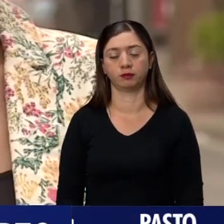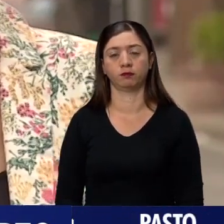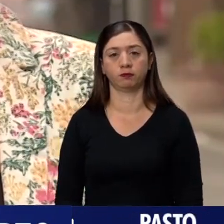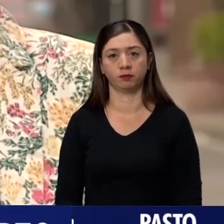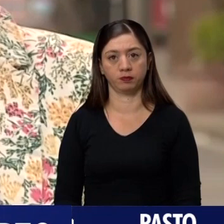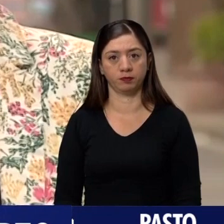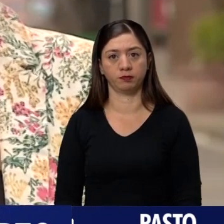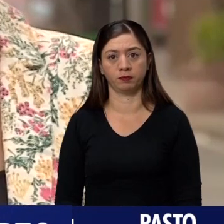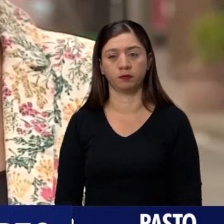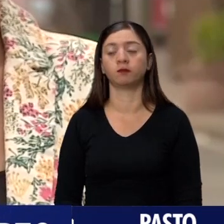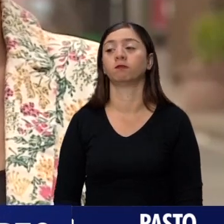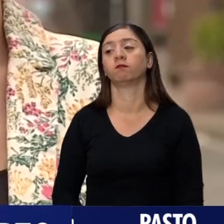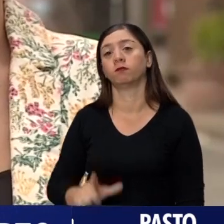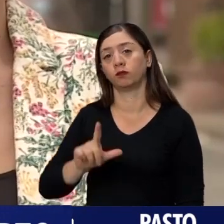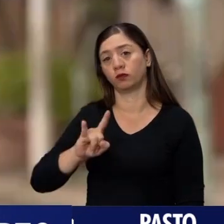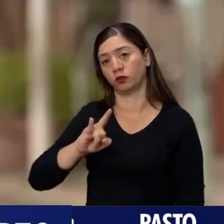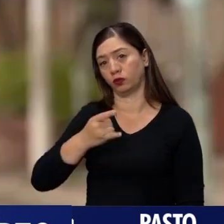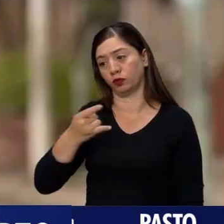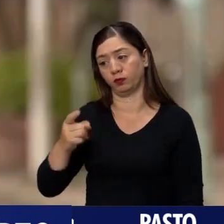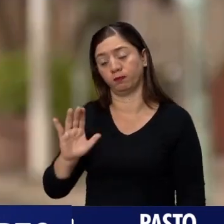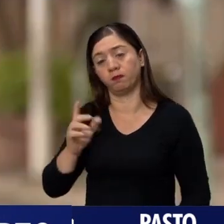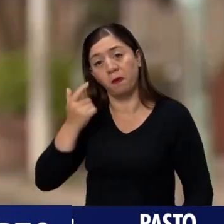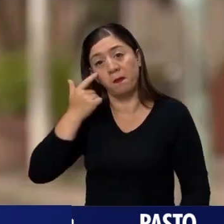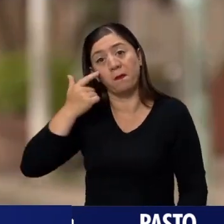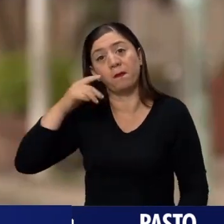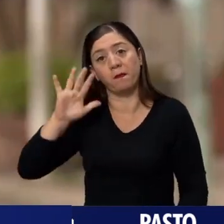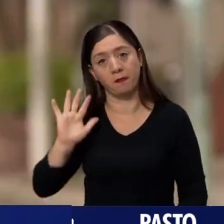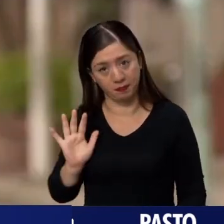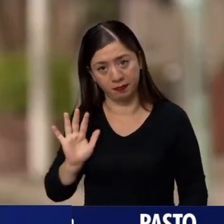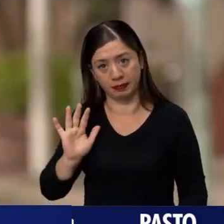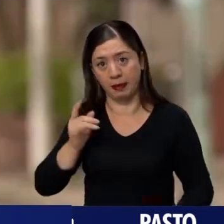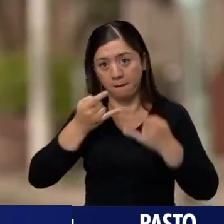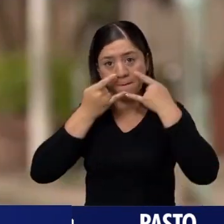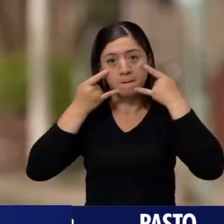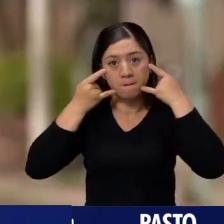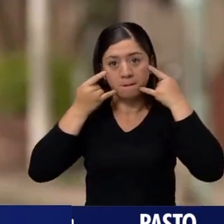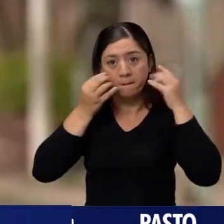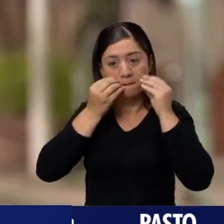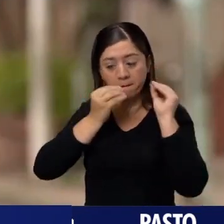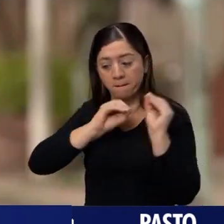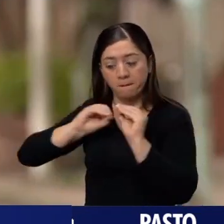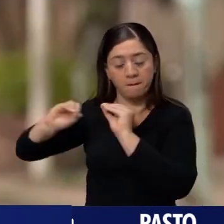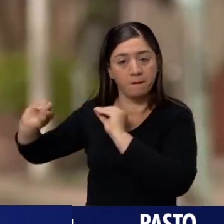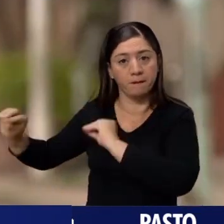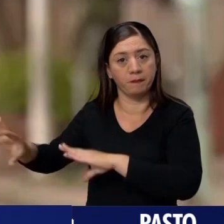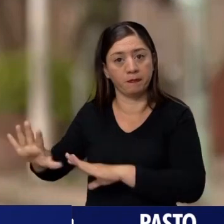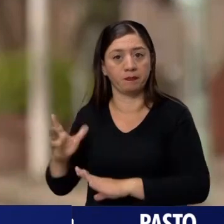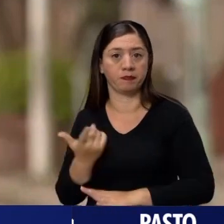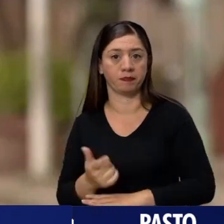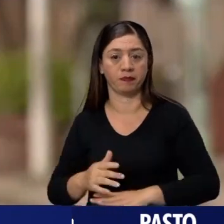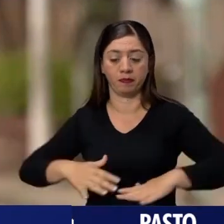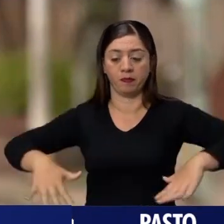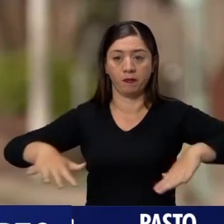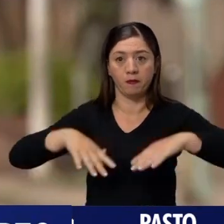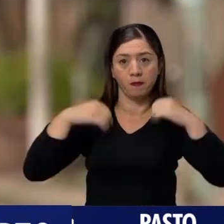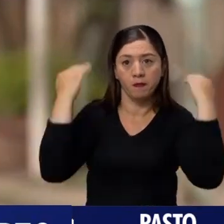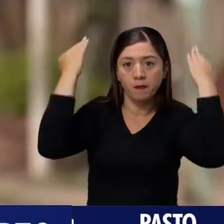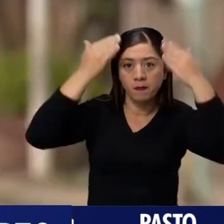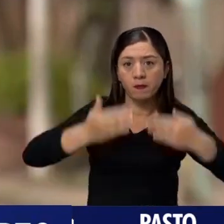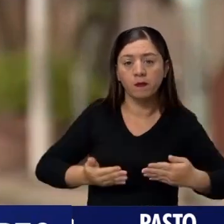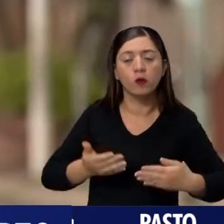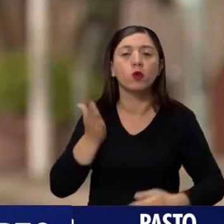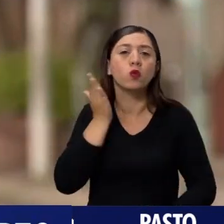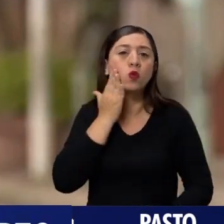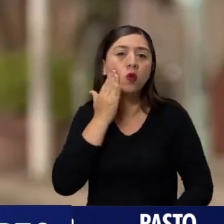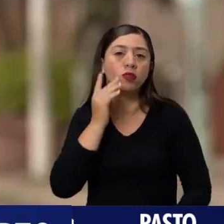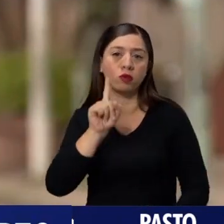Pues, Luz Angeli, se supone que para levantar la medida del uso del tapabocas obligatorio y en espacios cerrados, a partir del